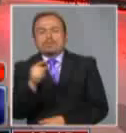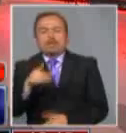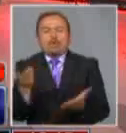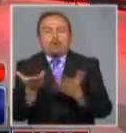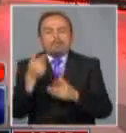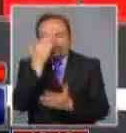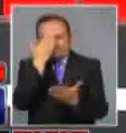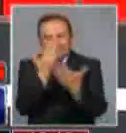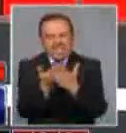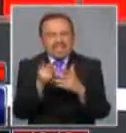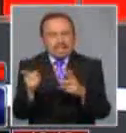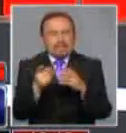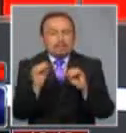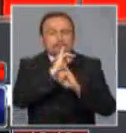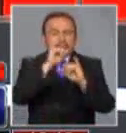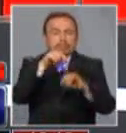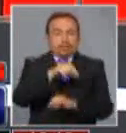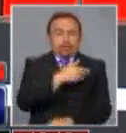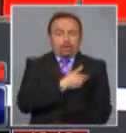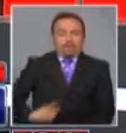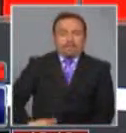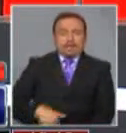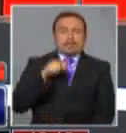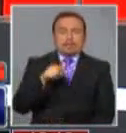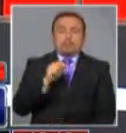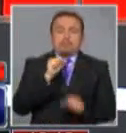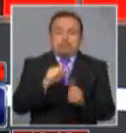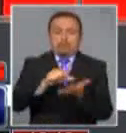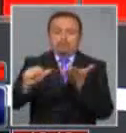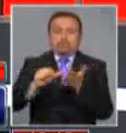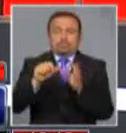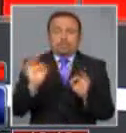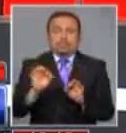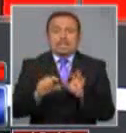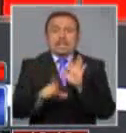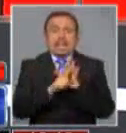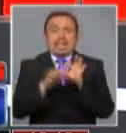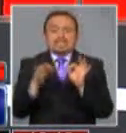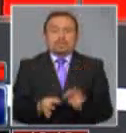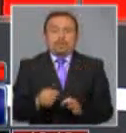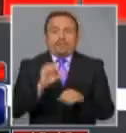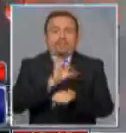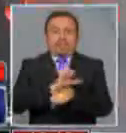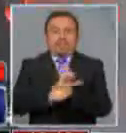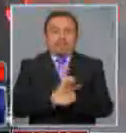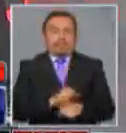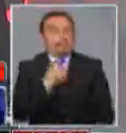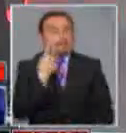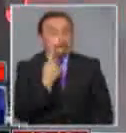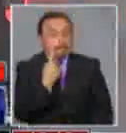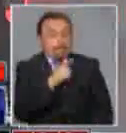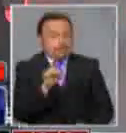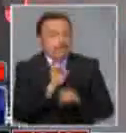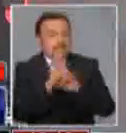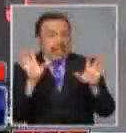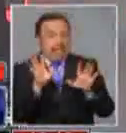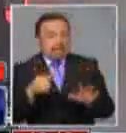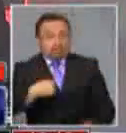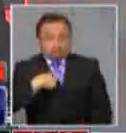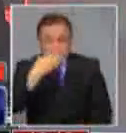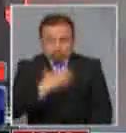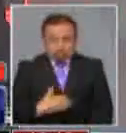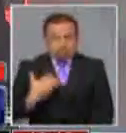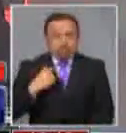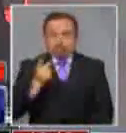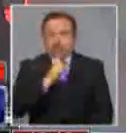esa ese anuncio por parte del gobierno de que se les puede aplicar la ley de seguridad del Estado bueno primero para que quede claro Yo